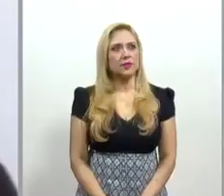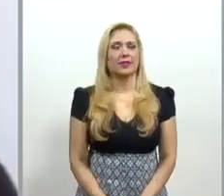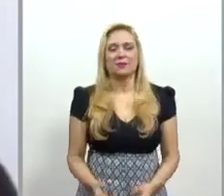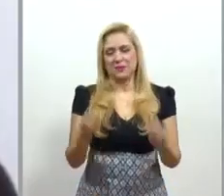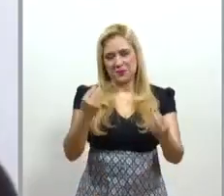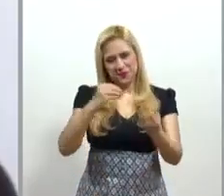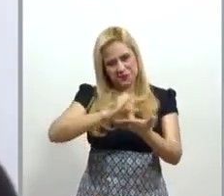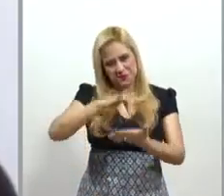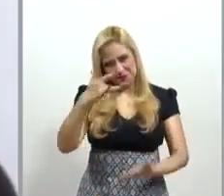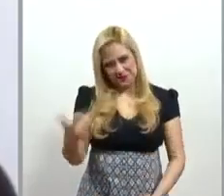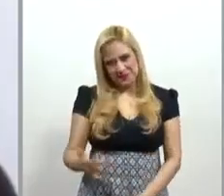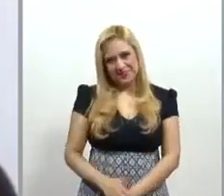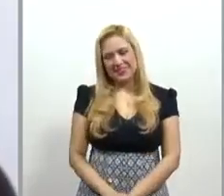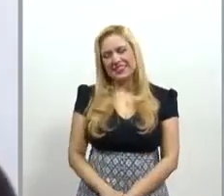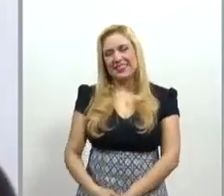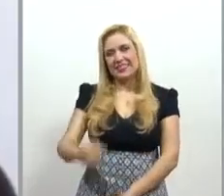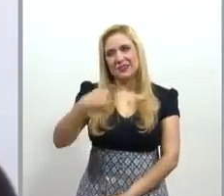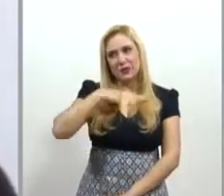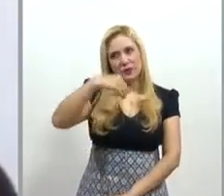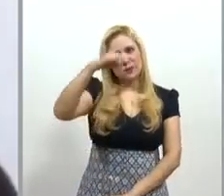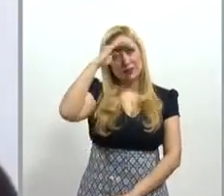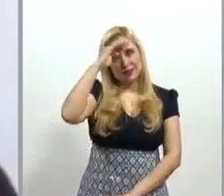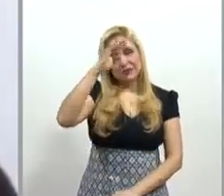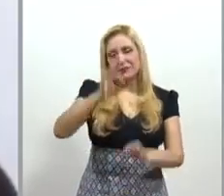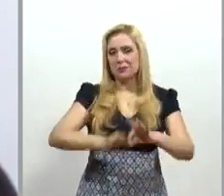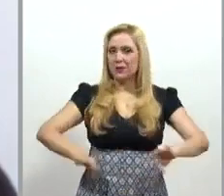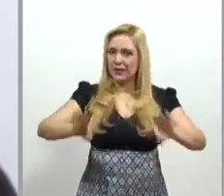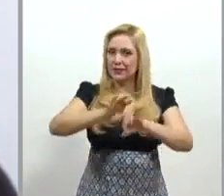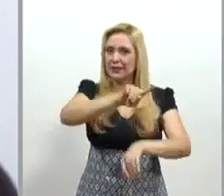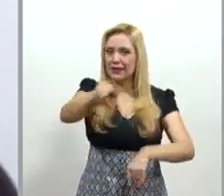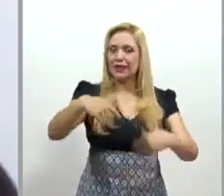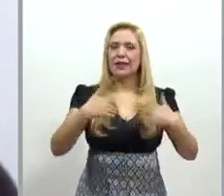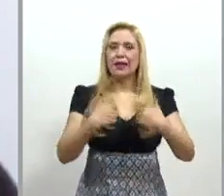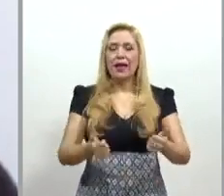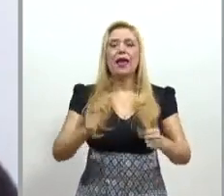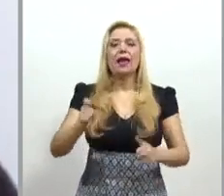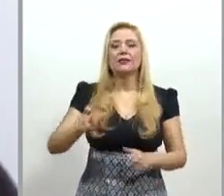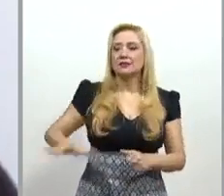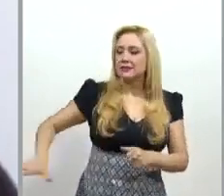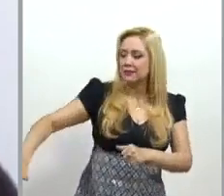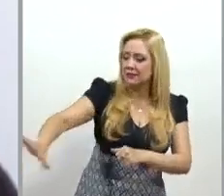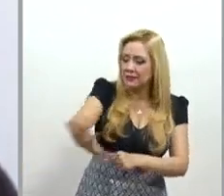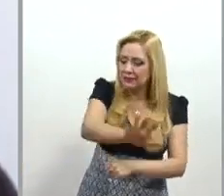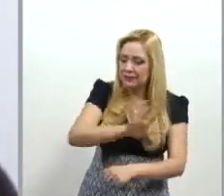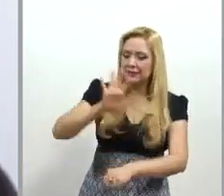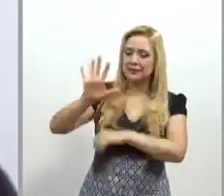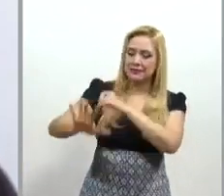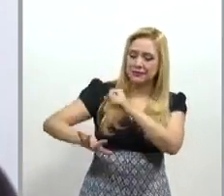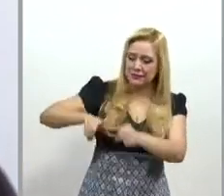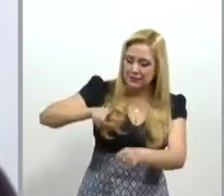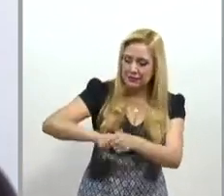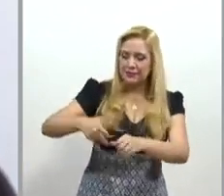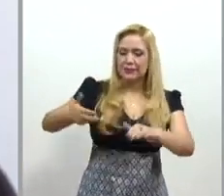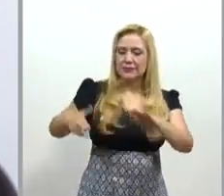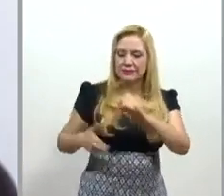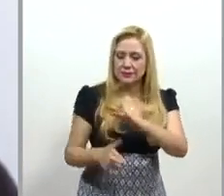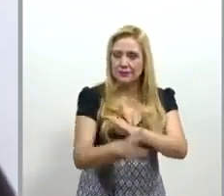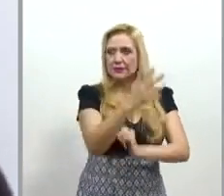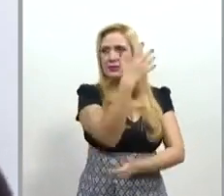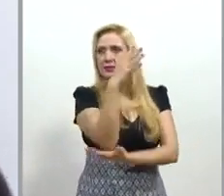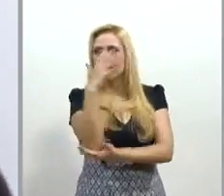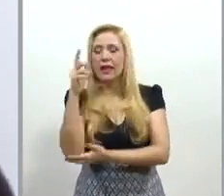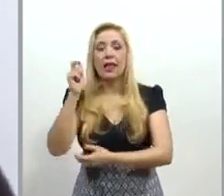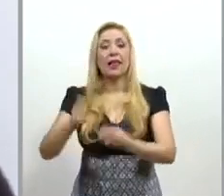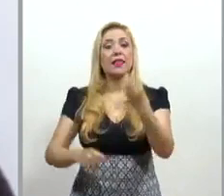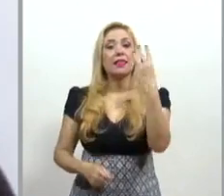Muchas gracias. Yo creo que es importante aclararle a la audiencia que la naturaleza puede ser vista principalmente a través de tres paradigmas que